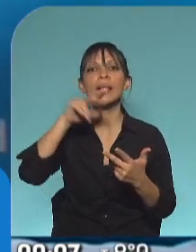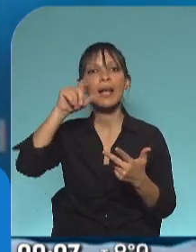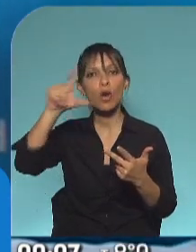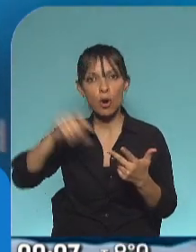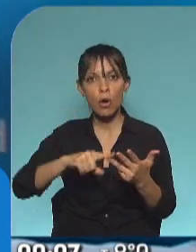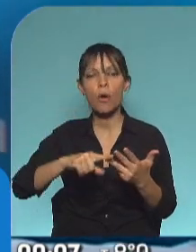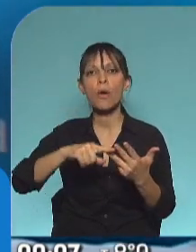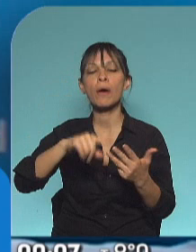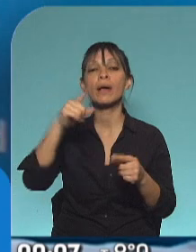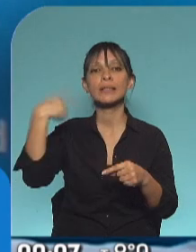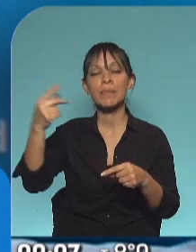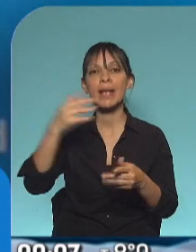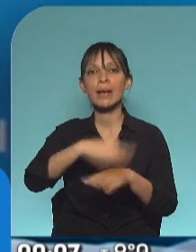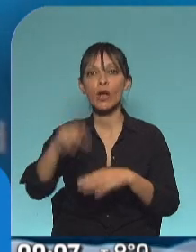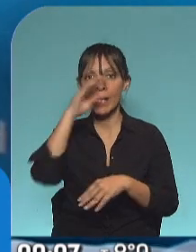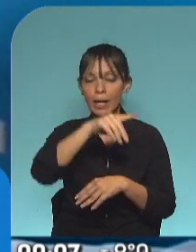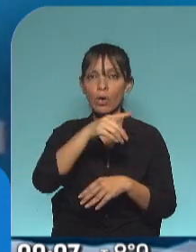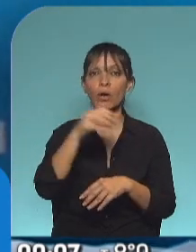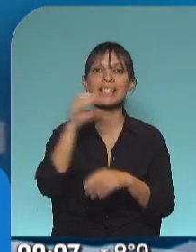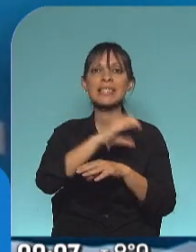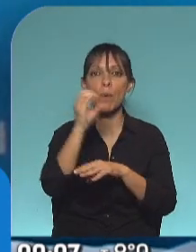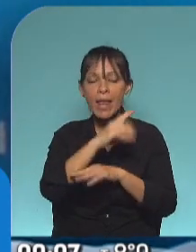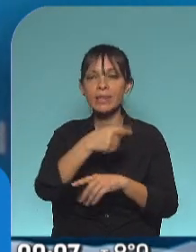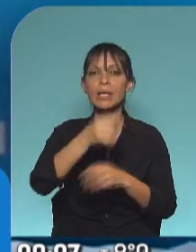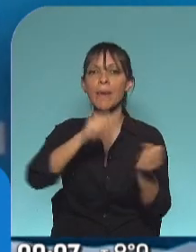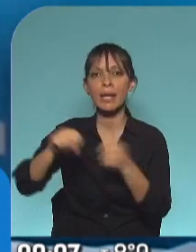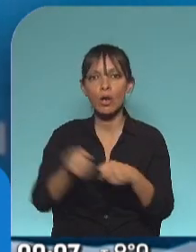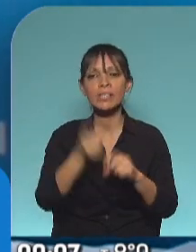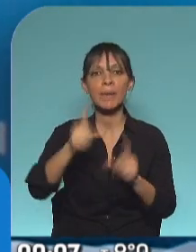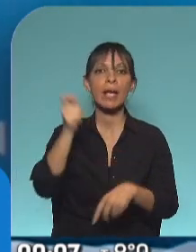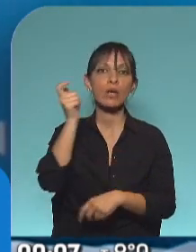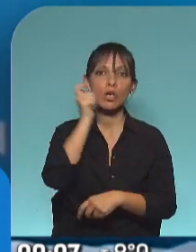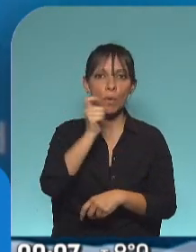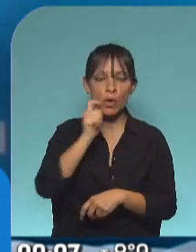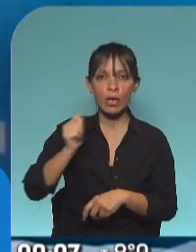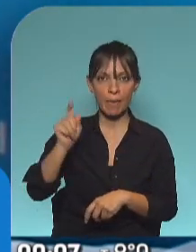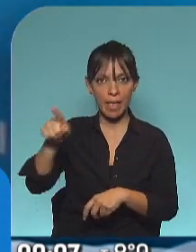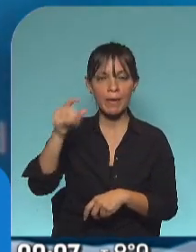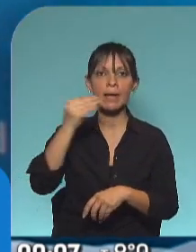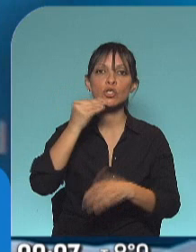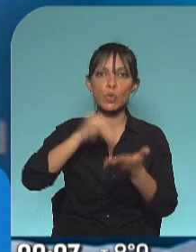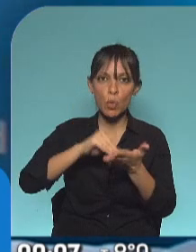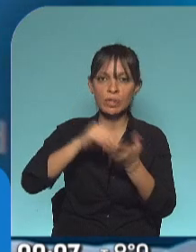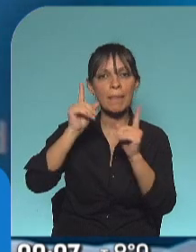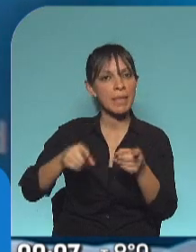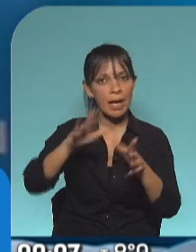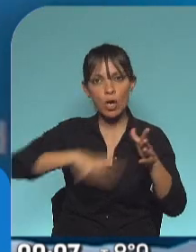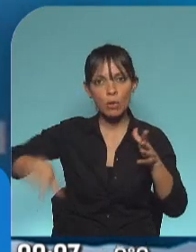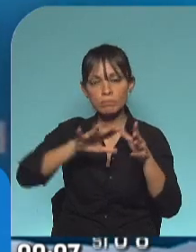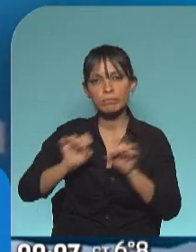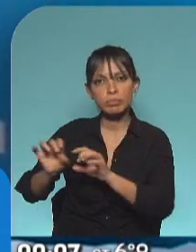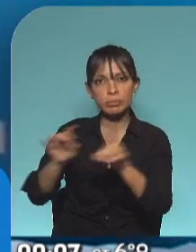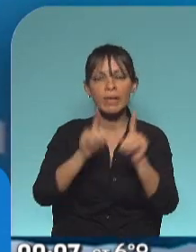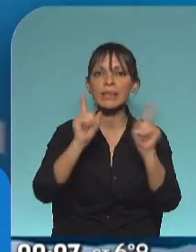Negro, en General Roca, Chipoleti y Bariloche, en la ciudad de Comodoro Rivadavia, en Chubut. Tenemos también transmisión comunitaria